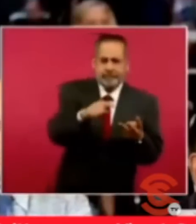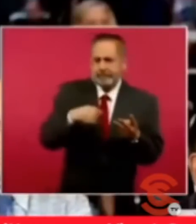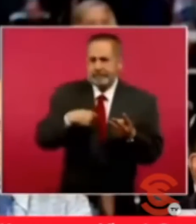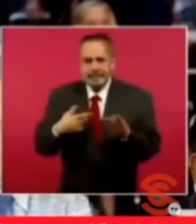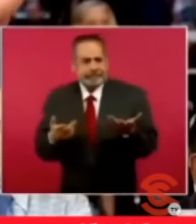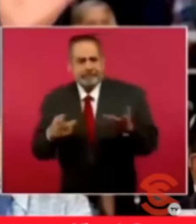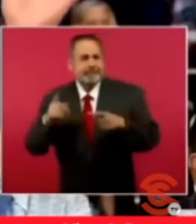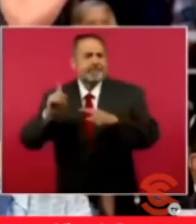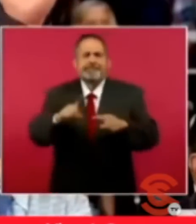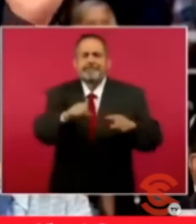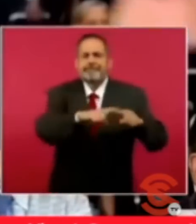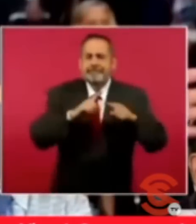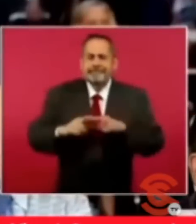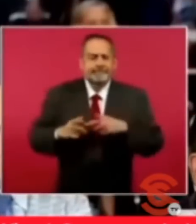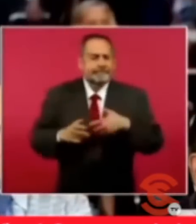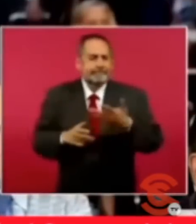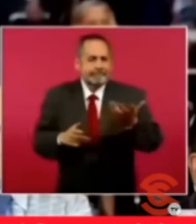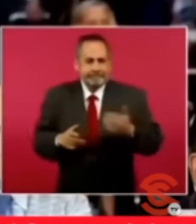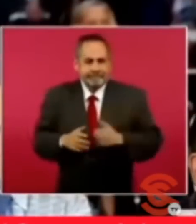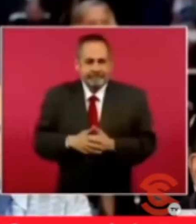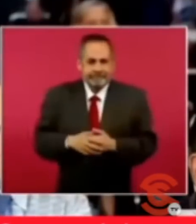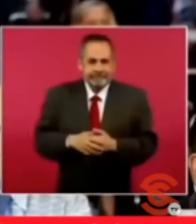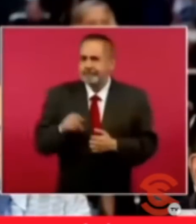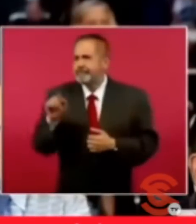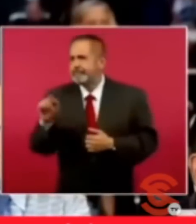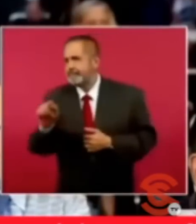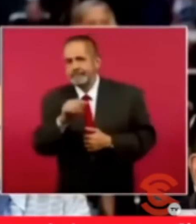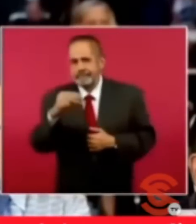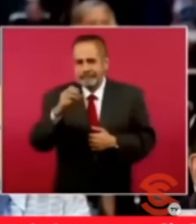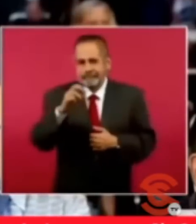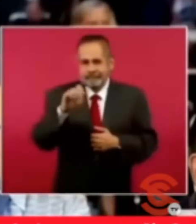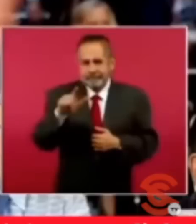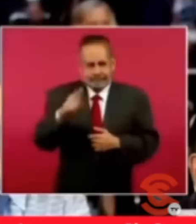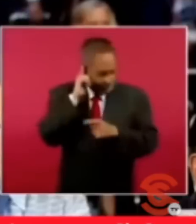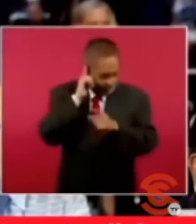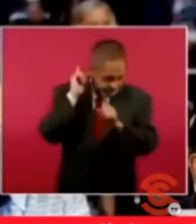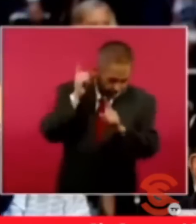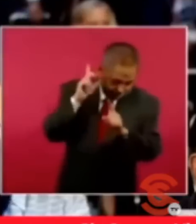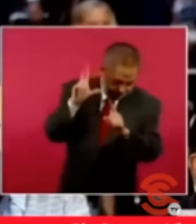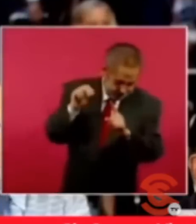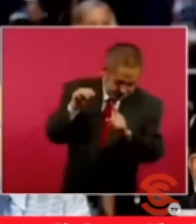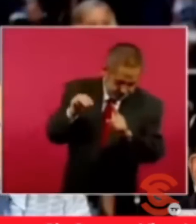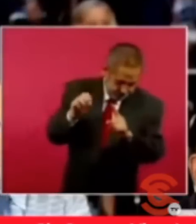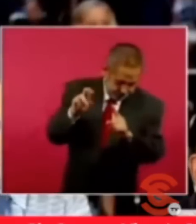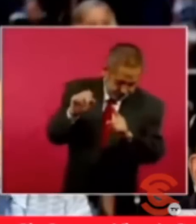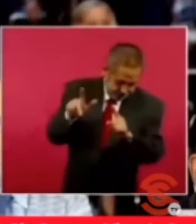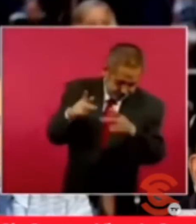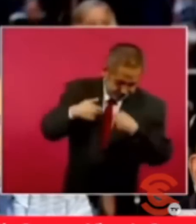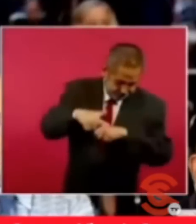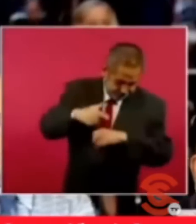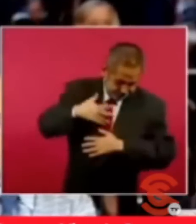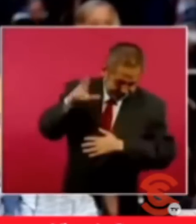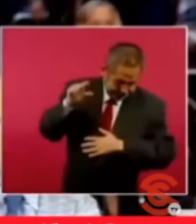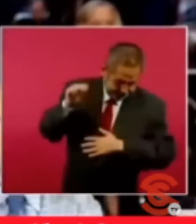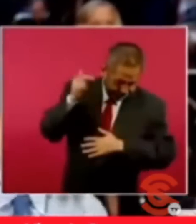es Noroña, es Monreal? Espero que no, pero bueno, esa es su opinión personal.